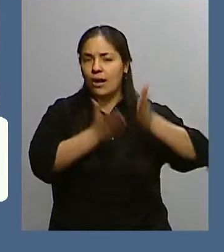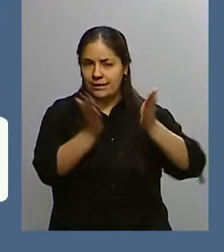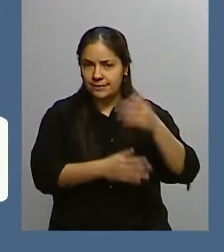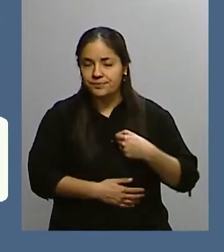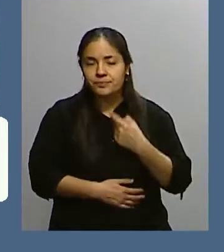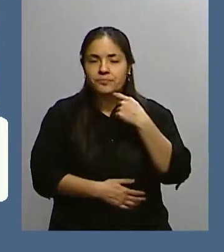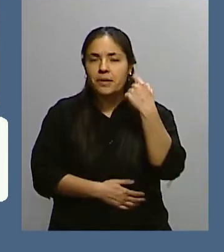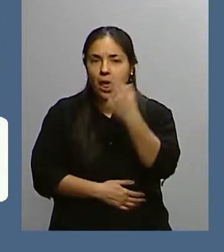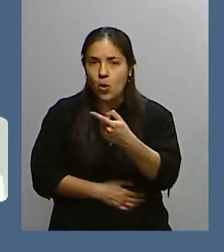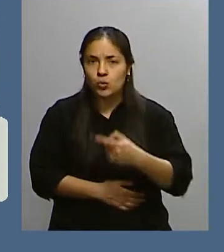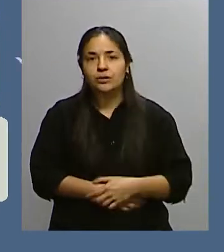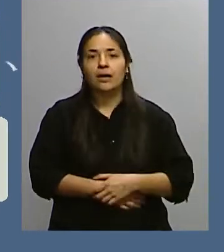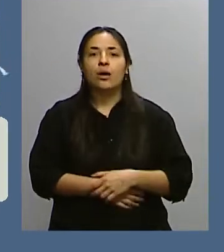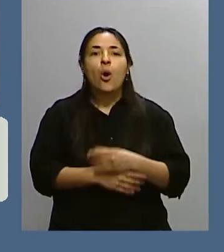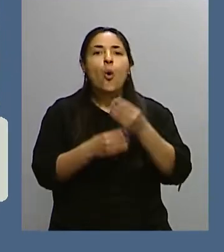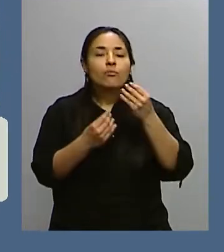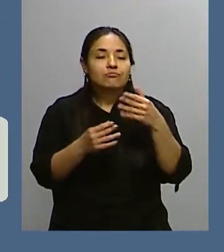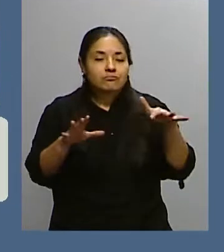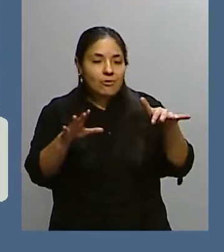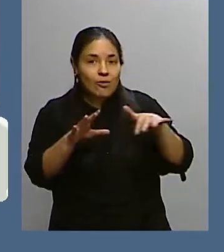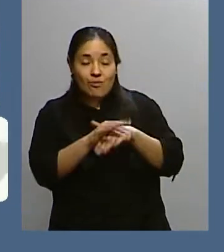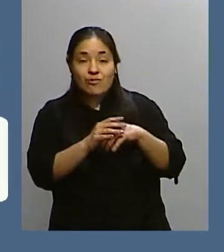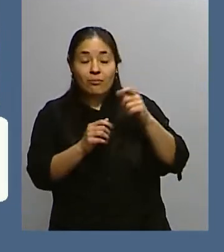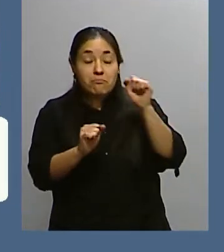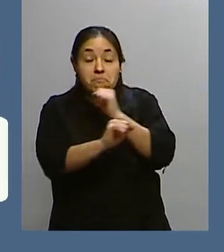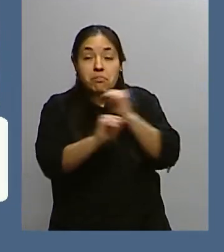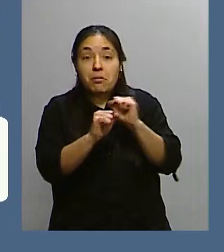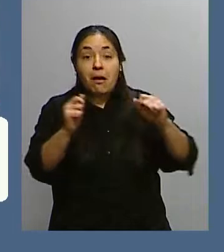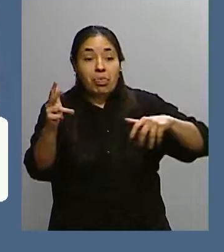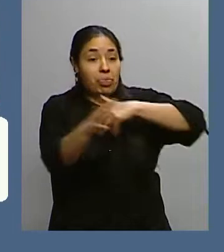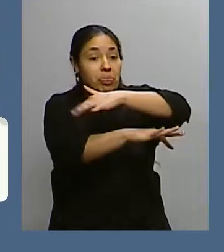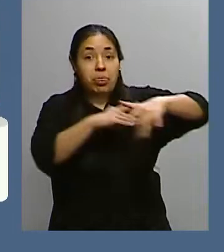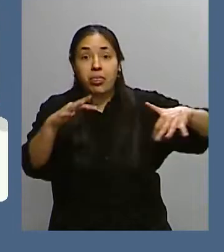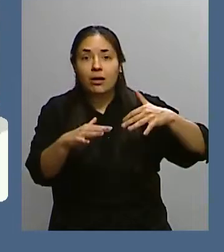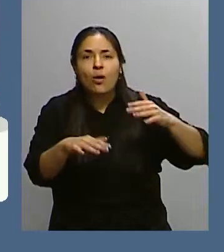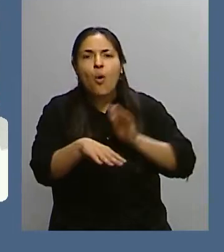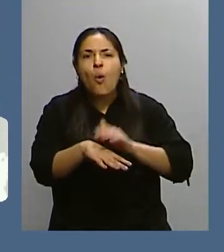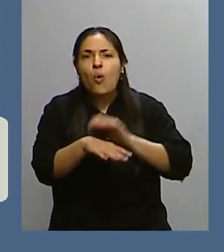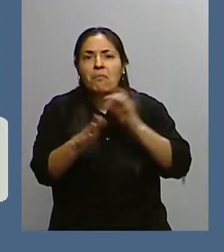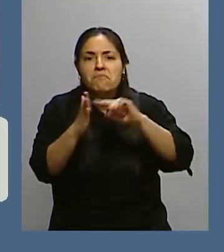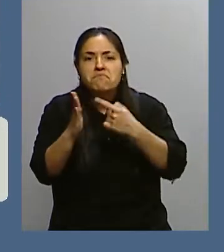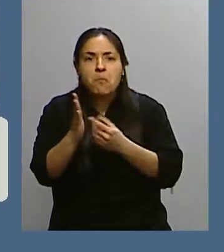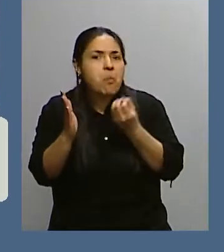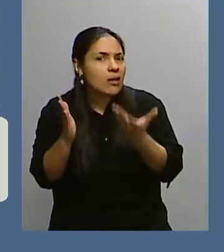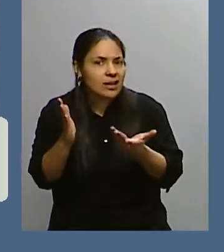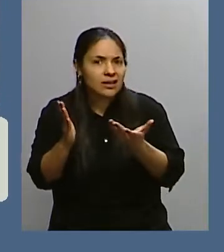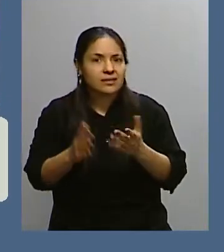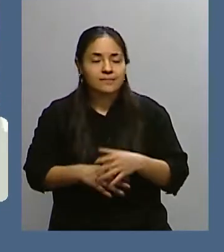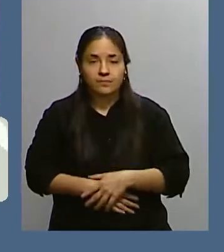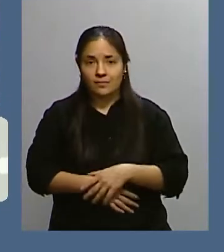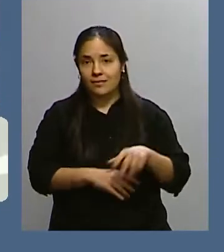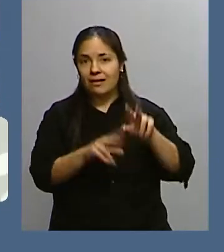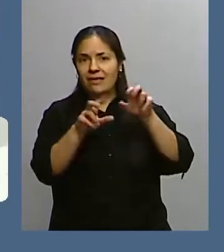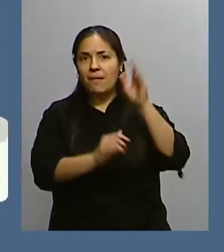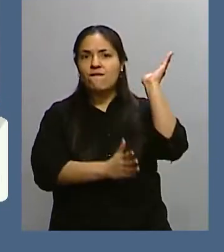consulto, ¿cuáles han sido los principales detonantes para que se desarrolle esta situación? O sea, primero, los hechos de violencia tienen que ver